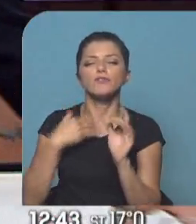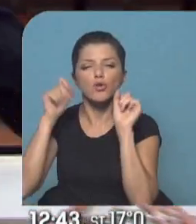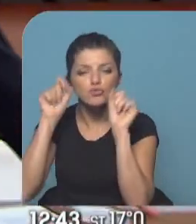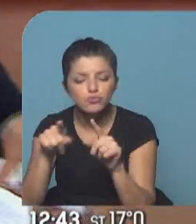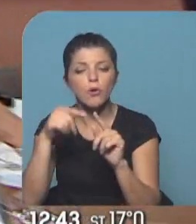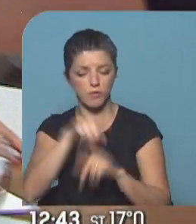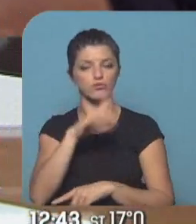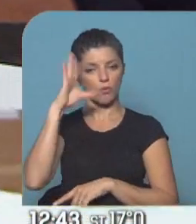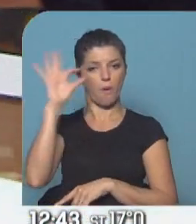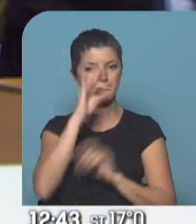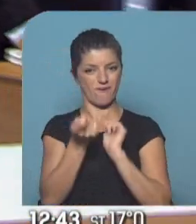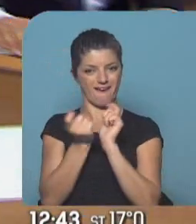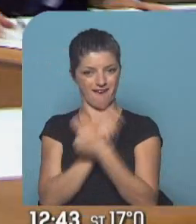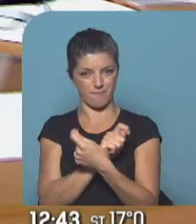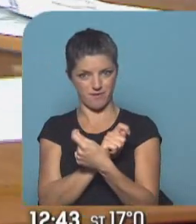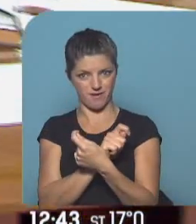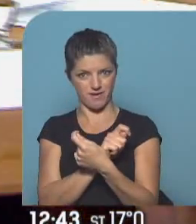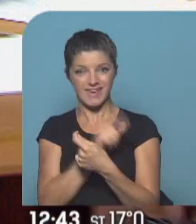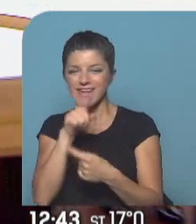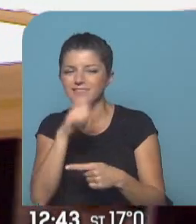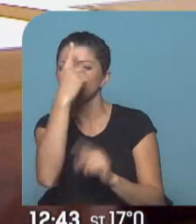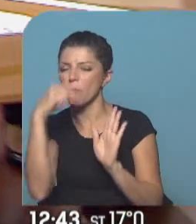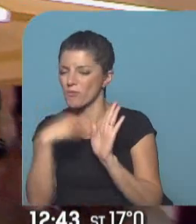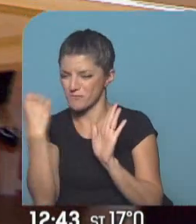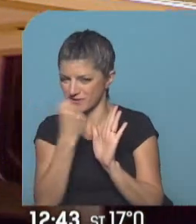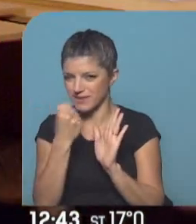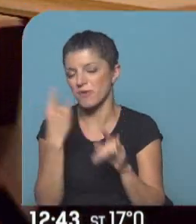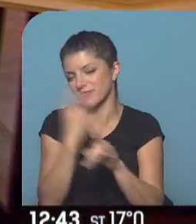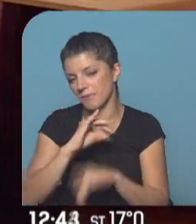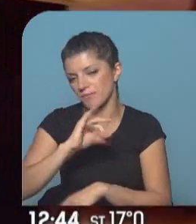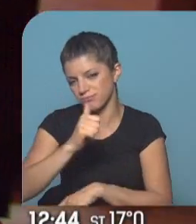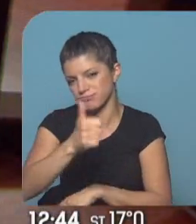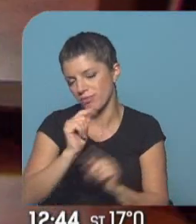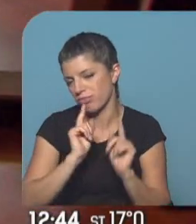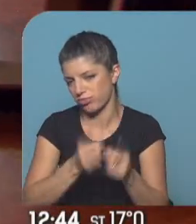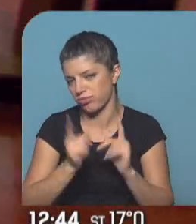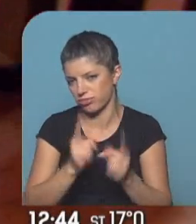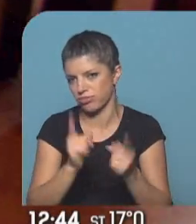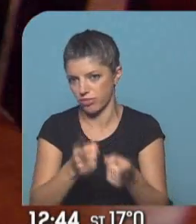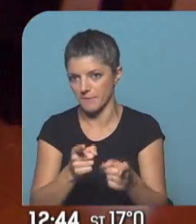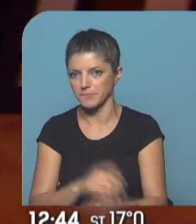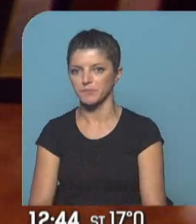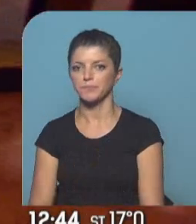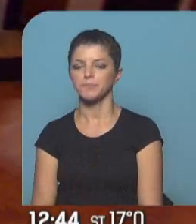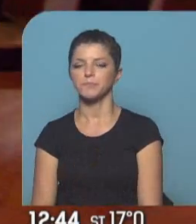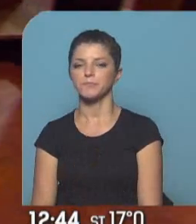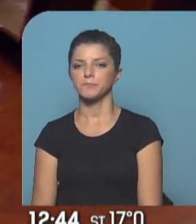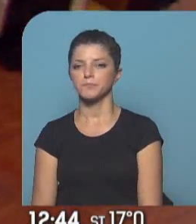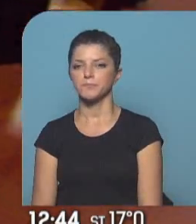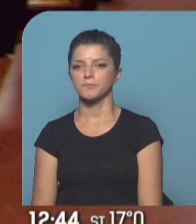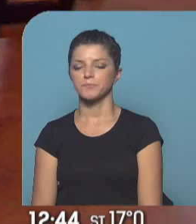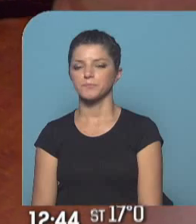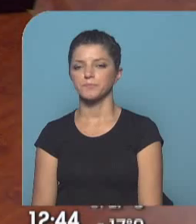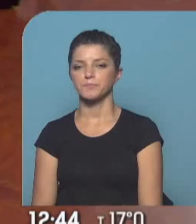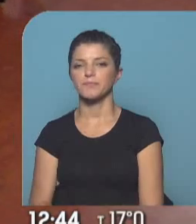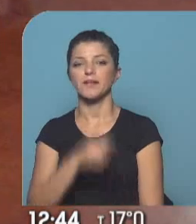Y que está ahí esa magia, ¿no? Y fíjate vos que, en línea con lo que decía recién José, si